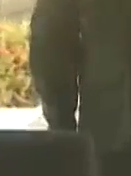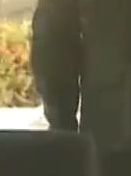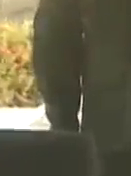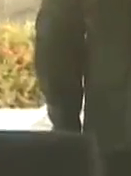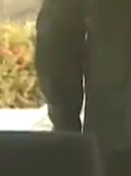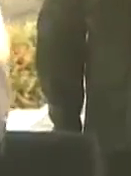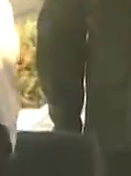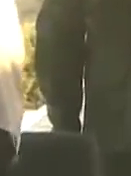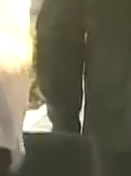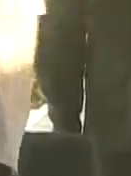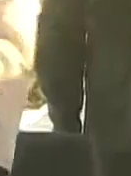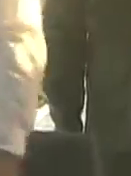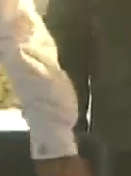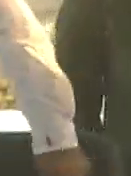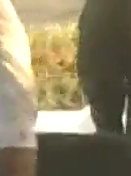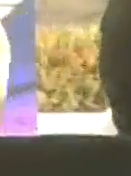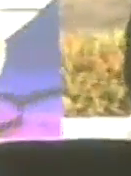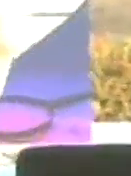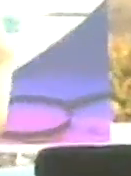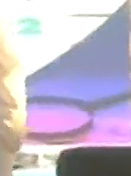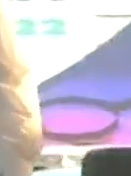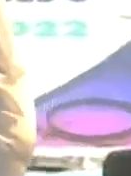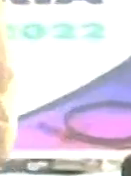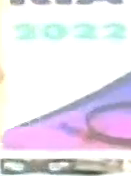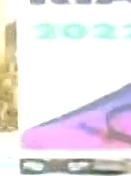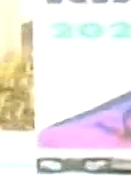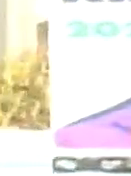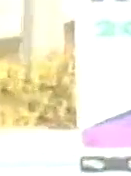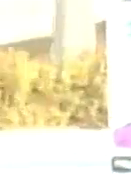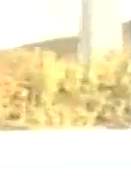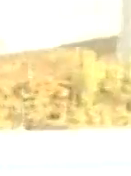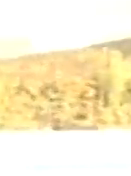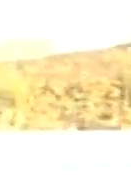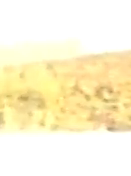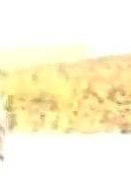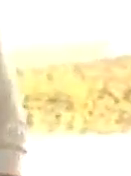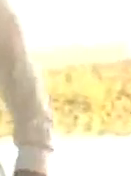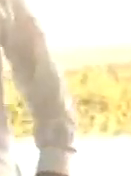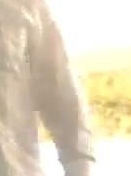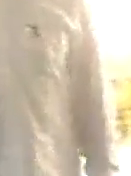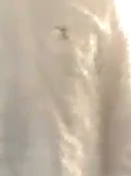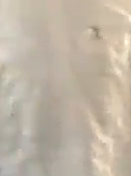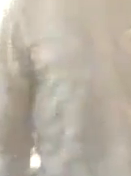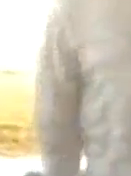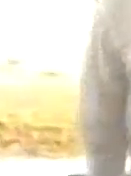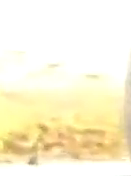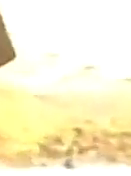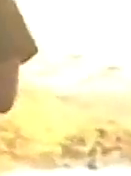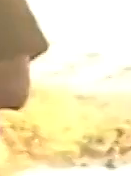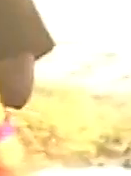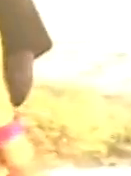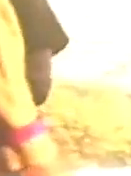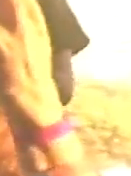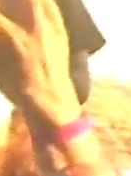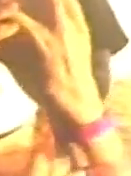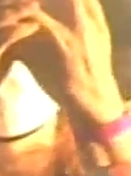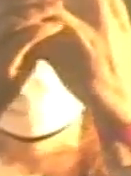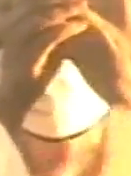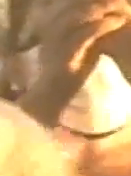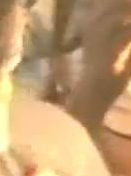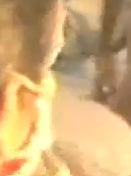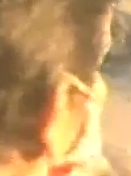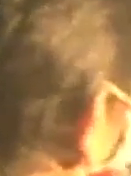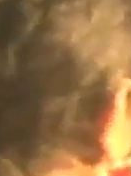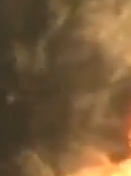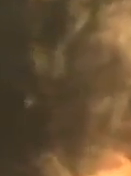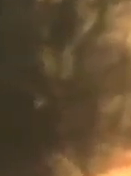de 700 ponencias, además de numerosos espacios para el diálogo y el debate. A esta hora podemos mencionar que